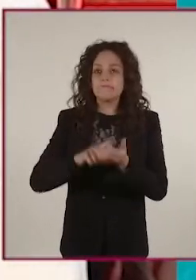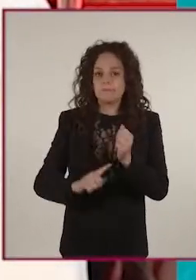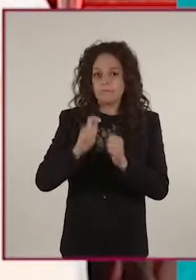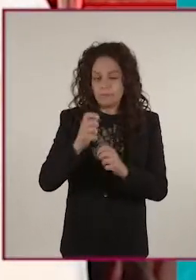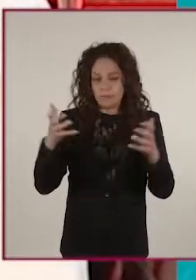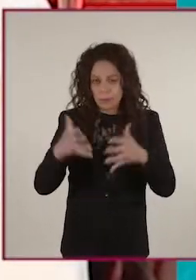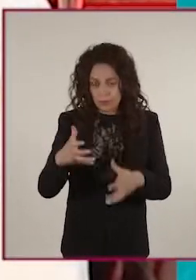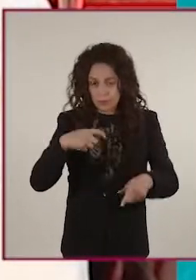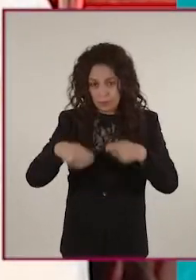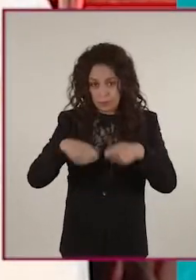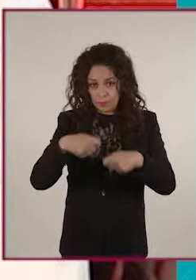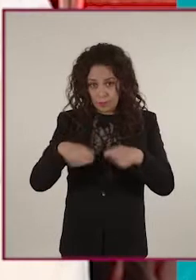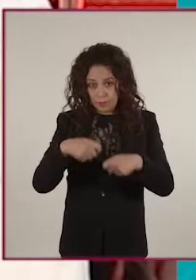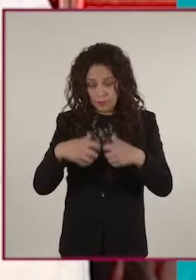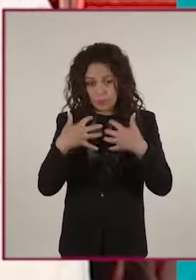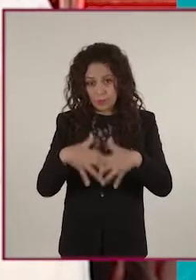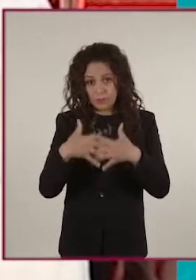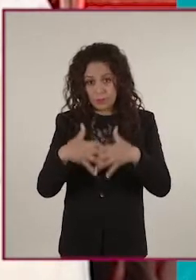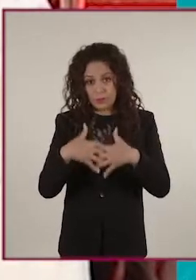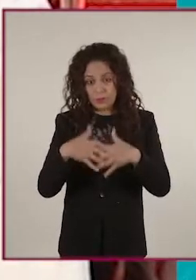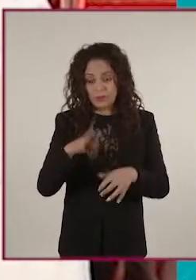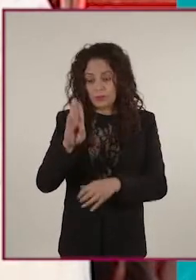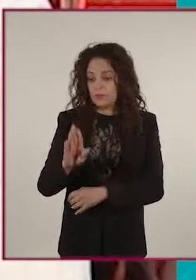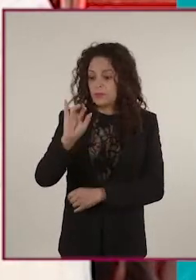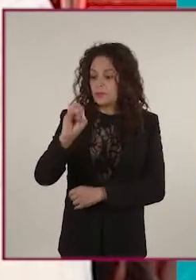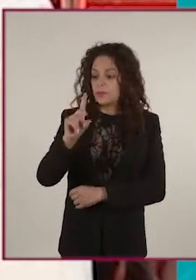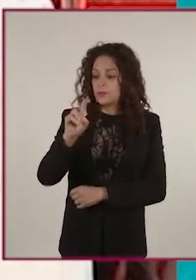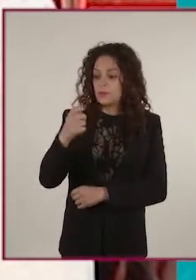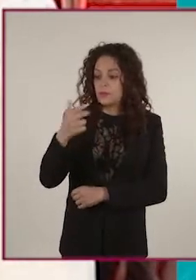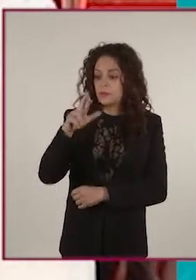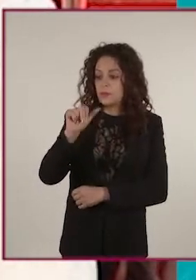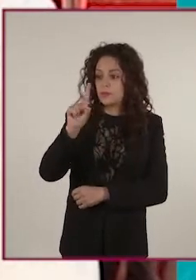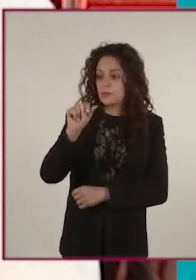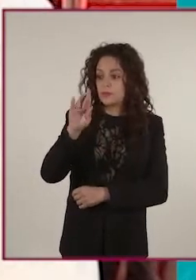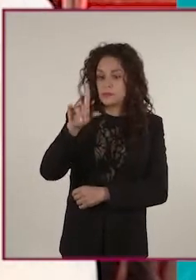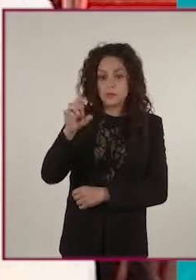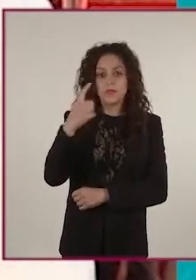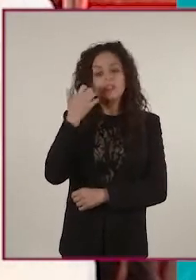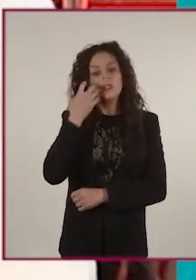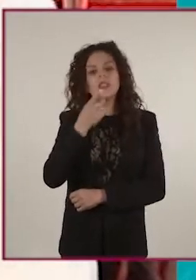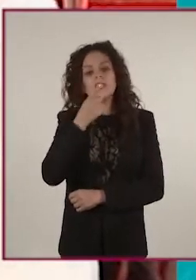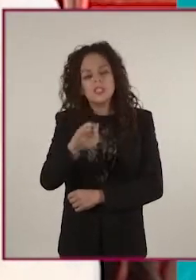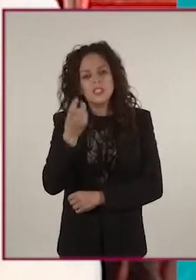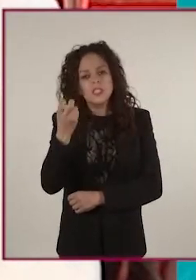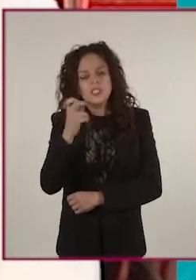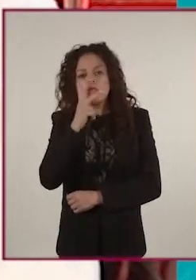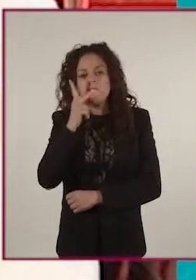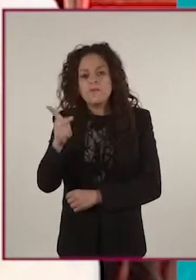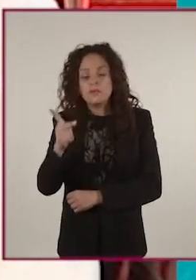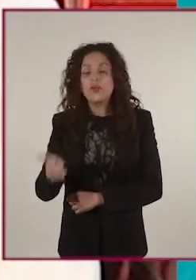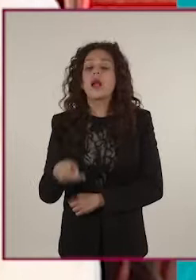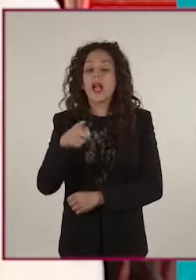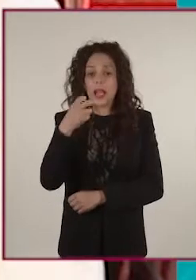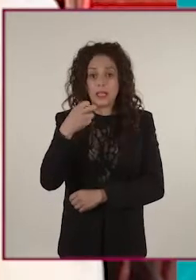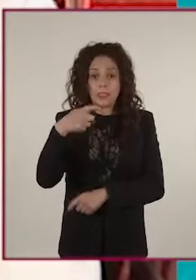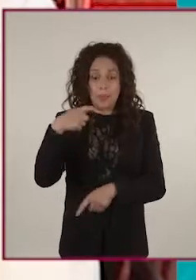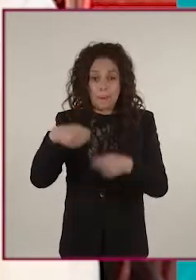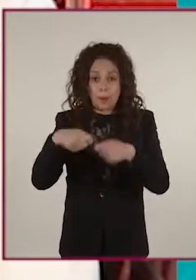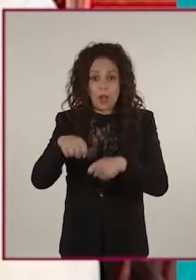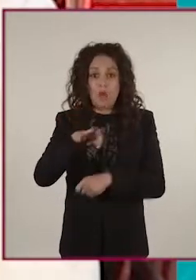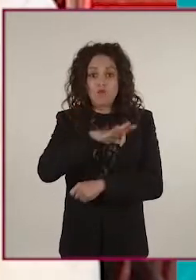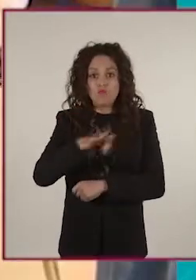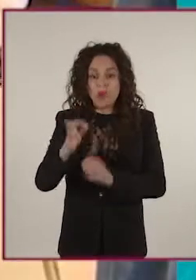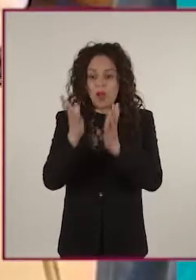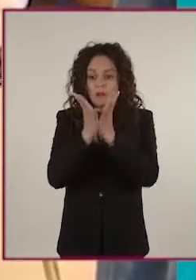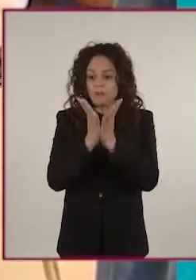de plásticos que sean biodegradables. Lo que quiere decir que sean plásticos que se puedan desintegrar en el